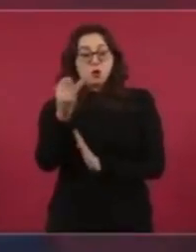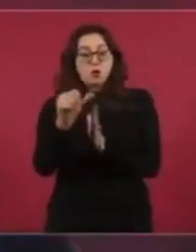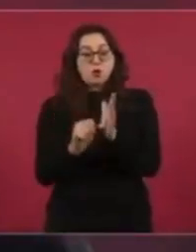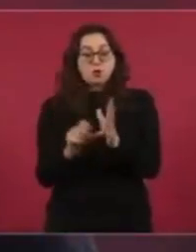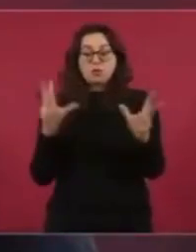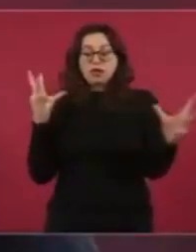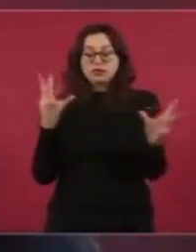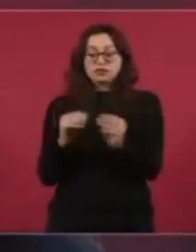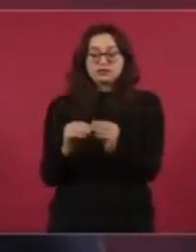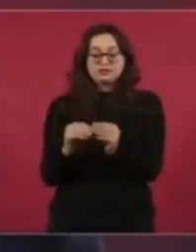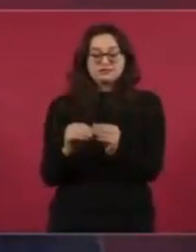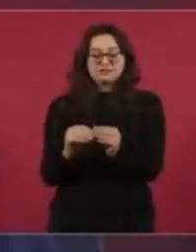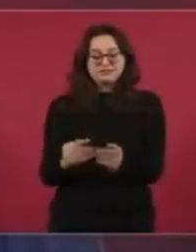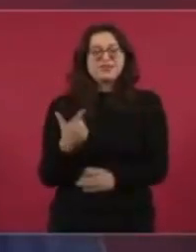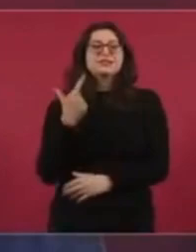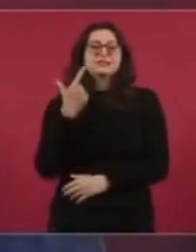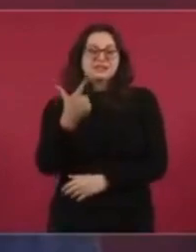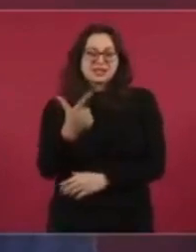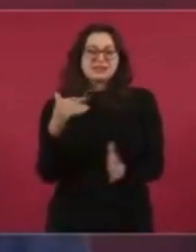7,508 pesos